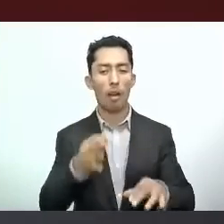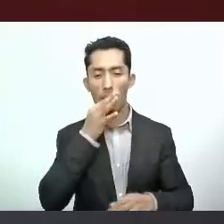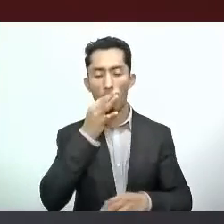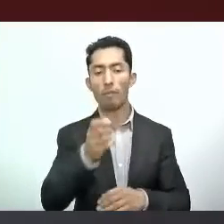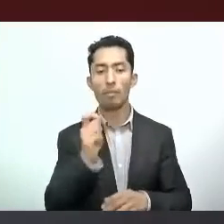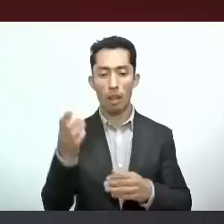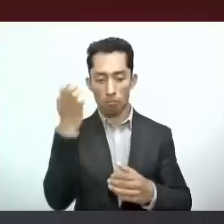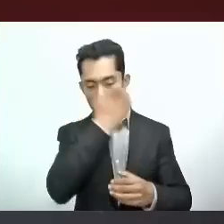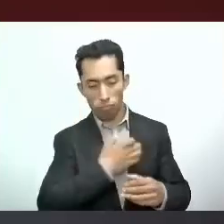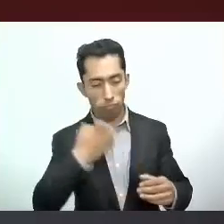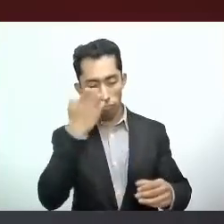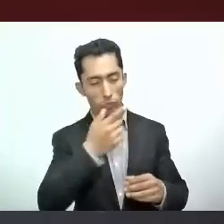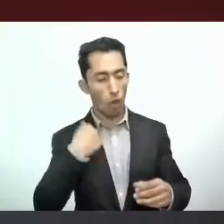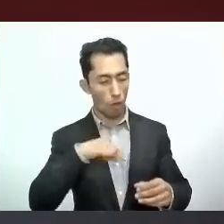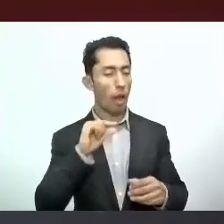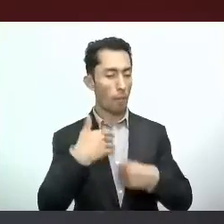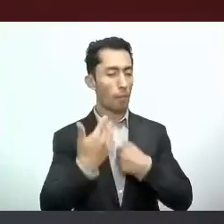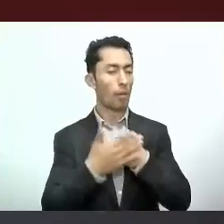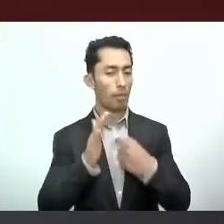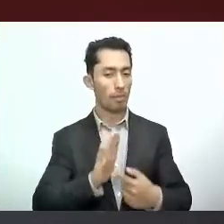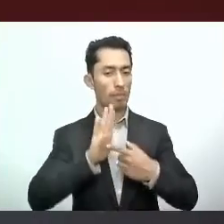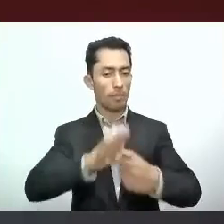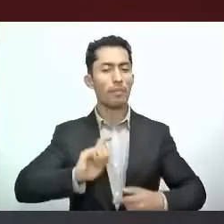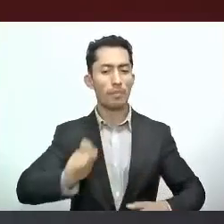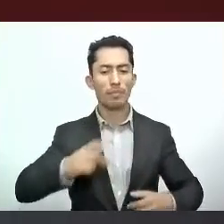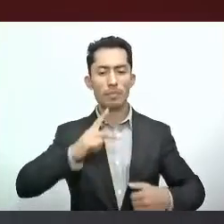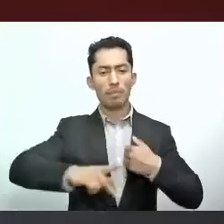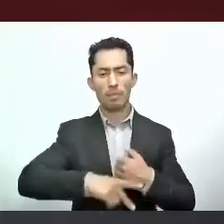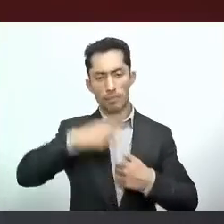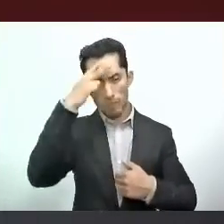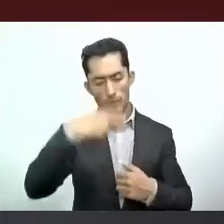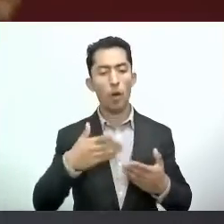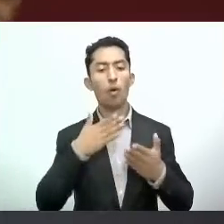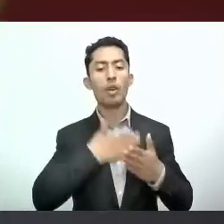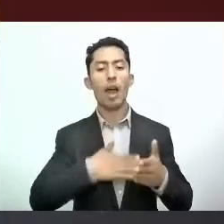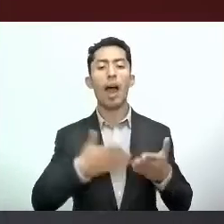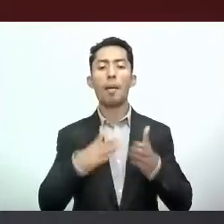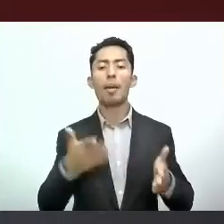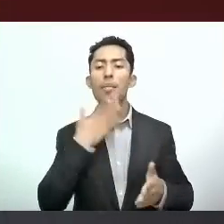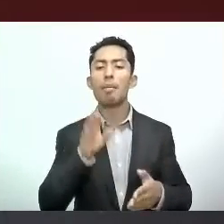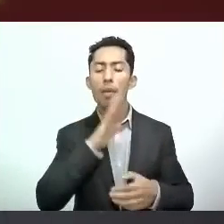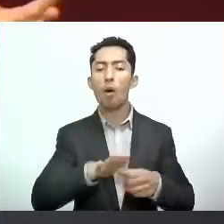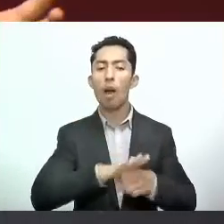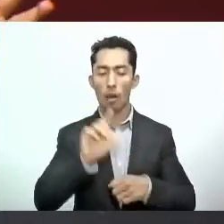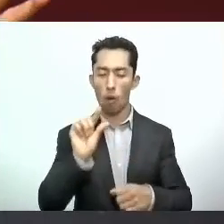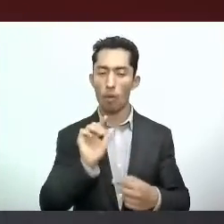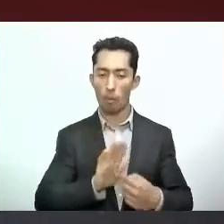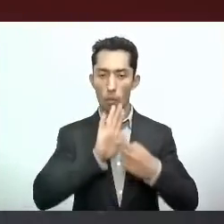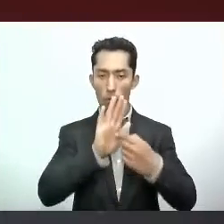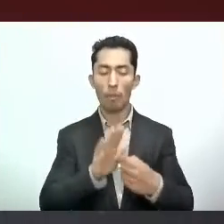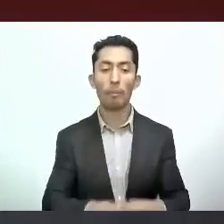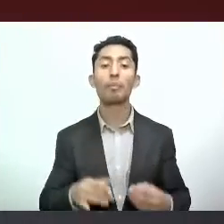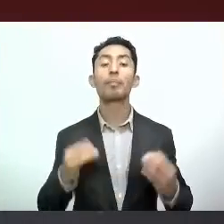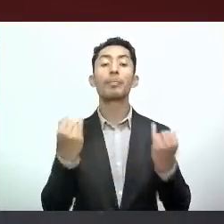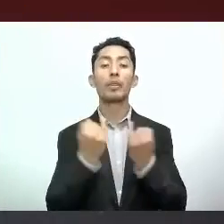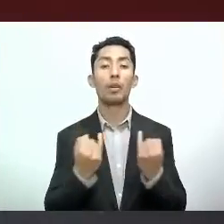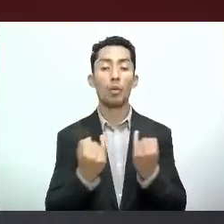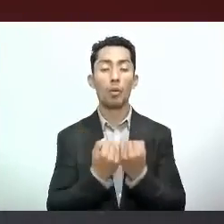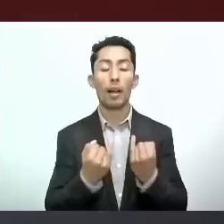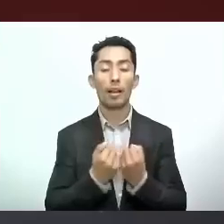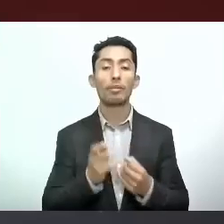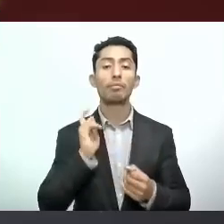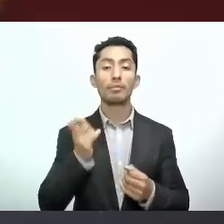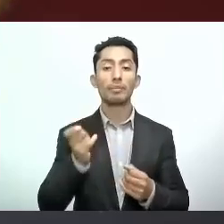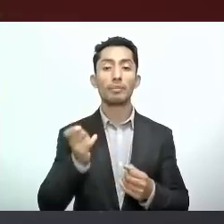diagnóstico que estamos por presentar de cómo va México en la justicia abierta y sin embargo lo que ubicamos era que